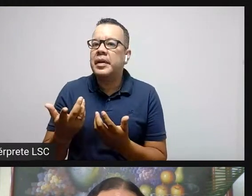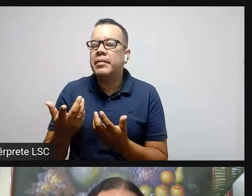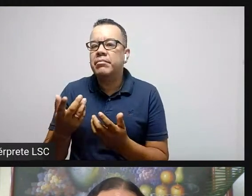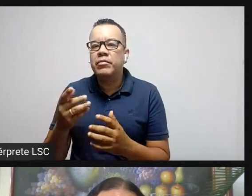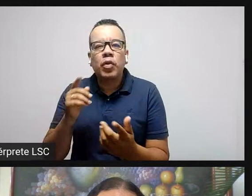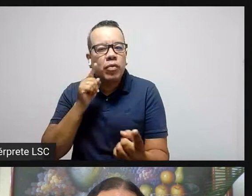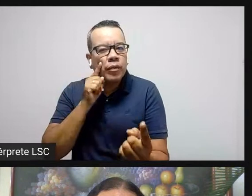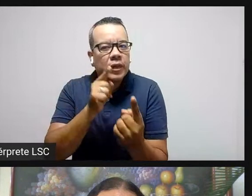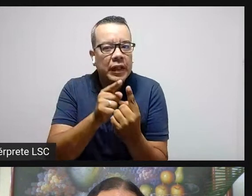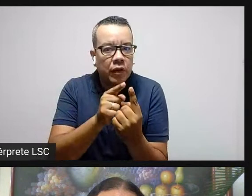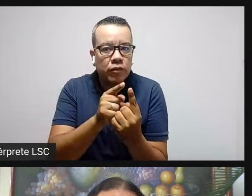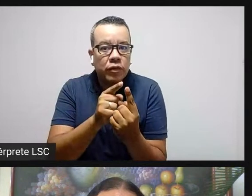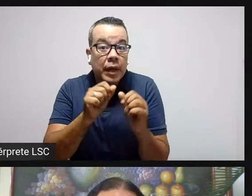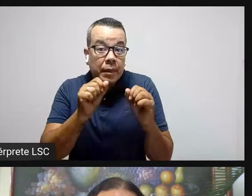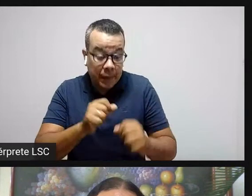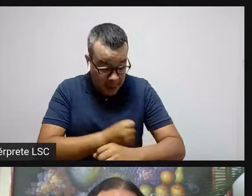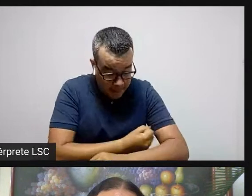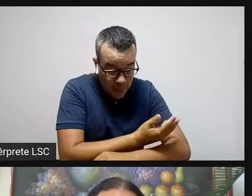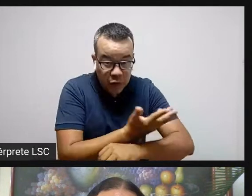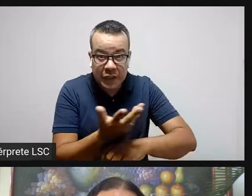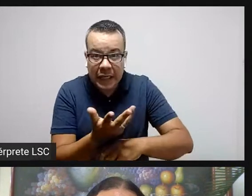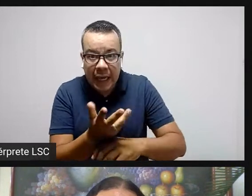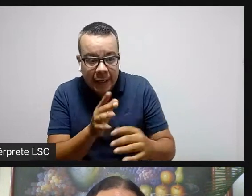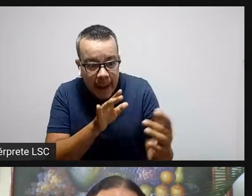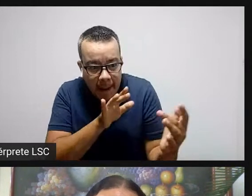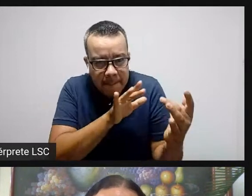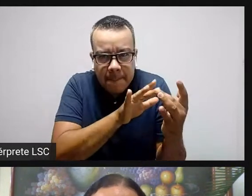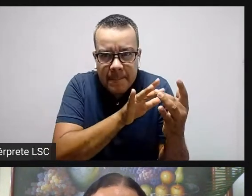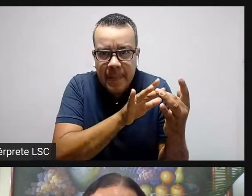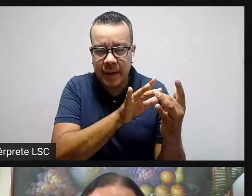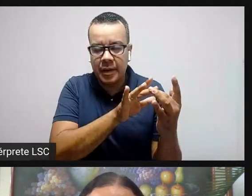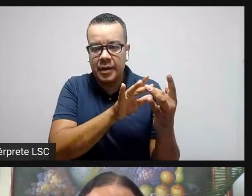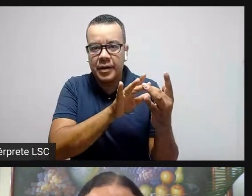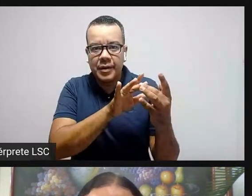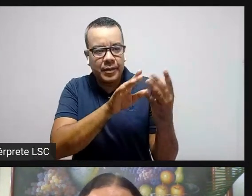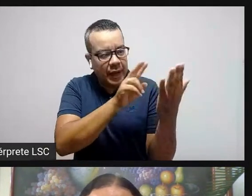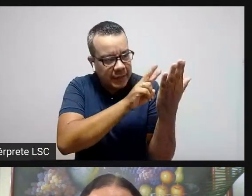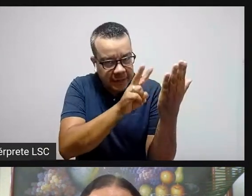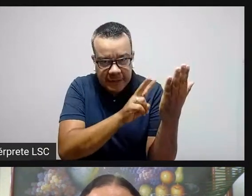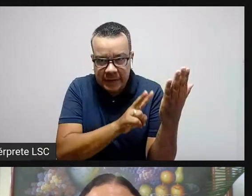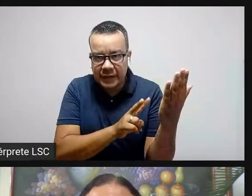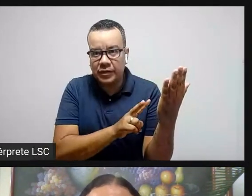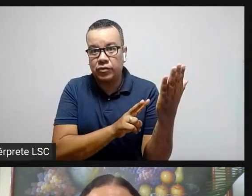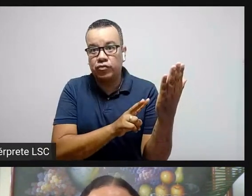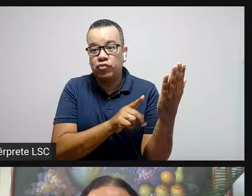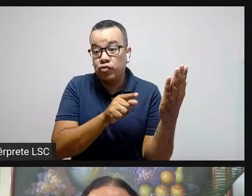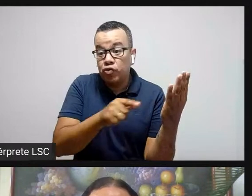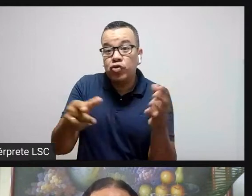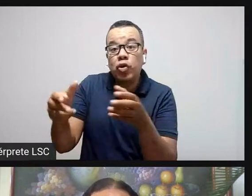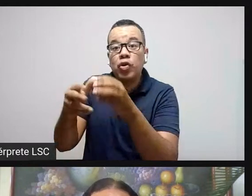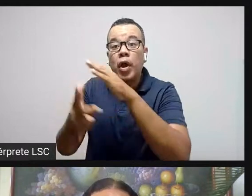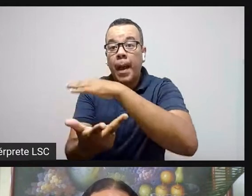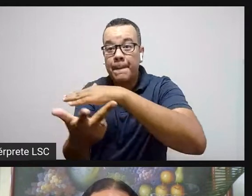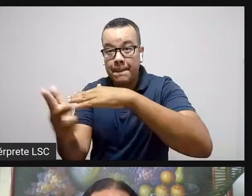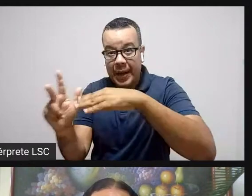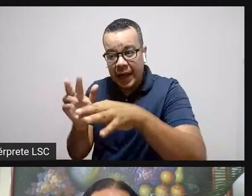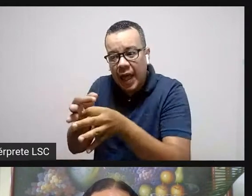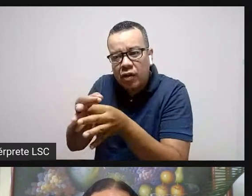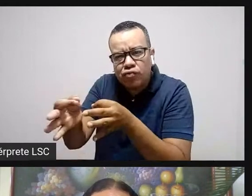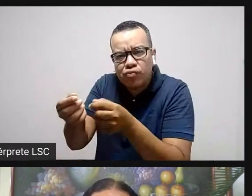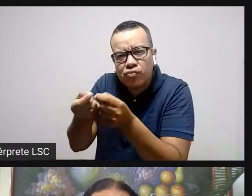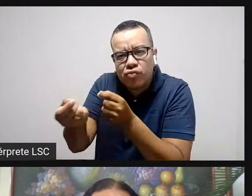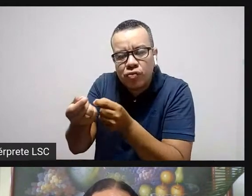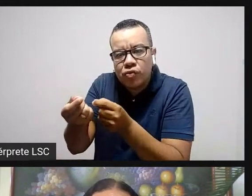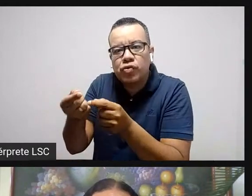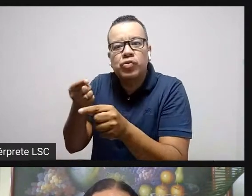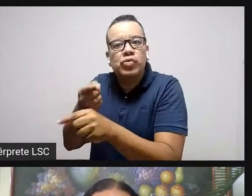lectura de la poesía. Y tuvimos la oportunidad de compartir con la vereda La Bella, un sector donde